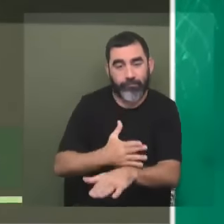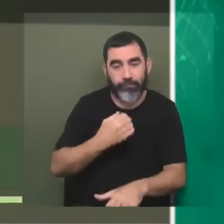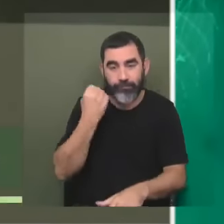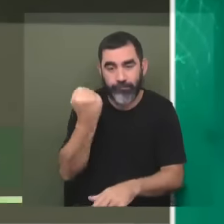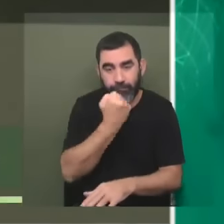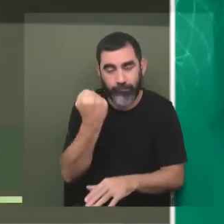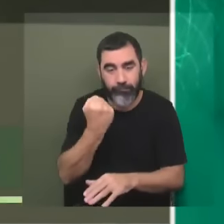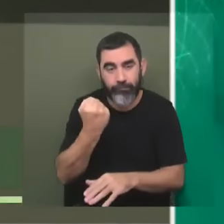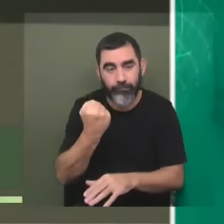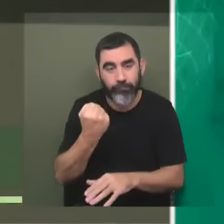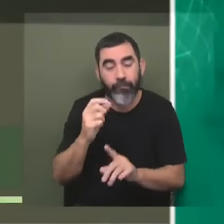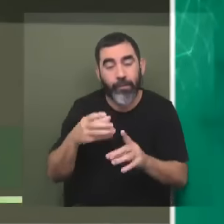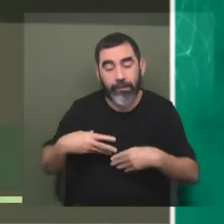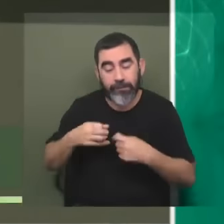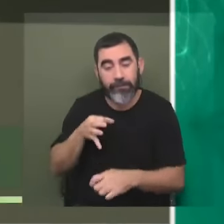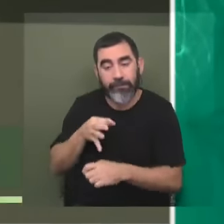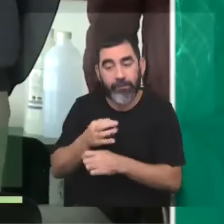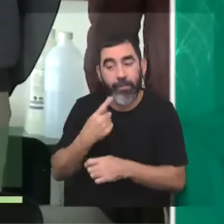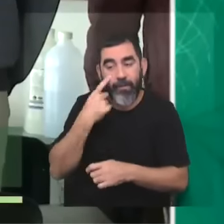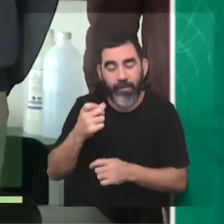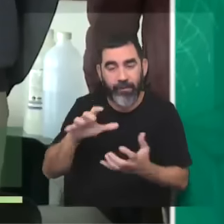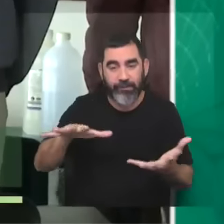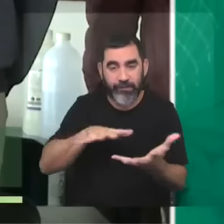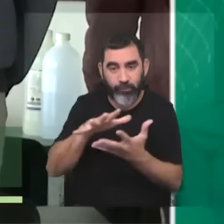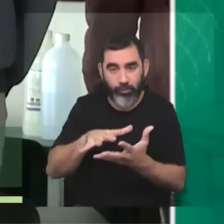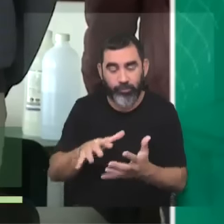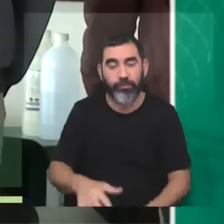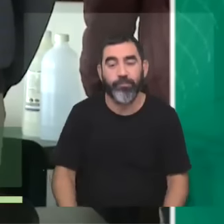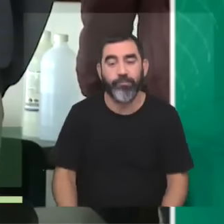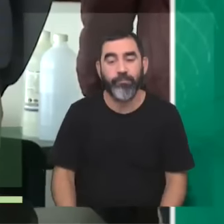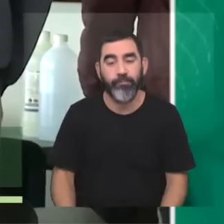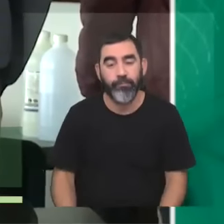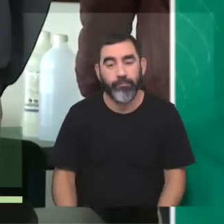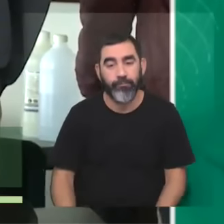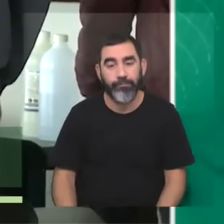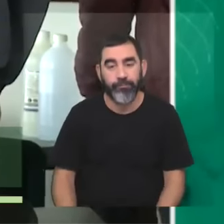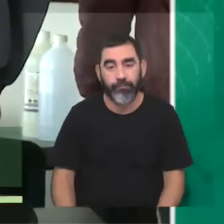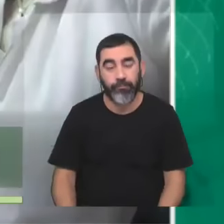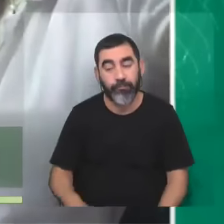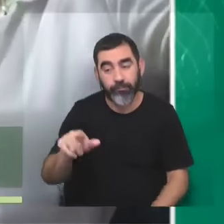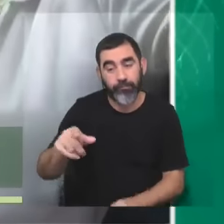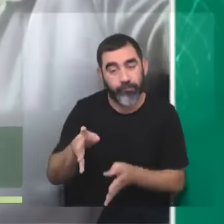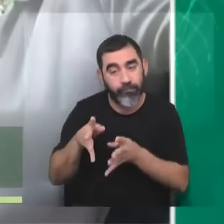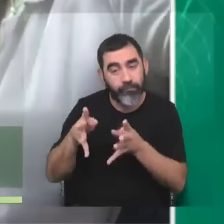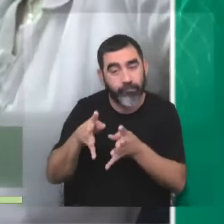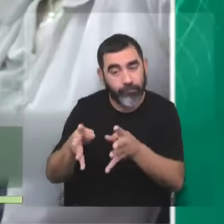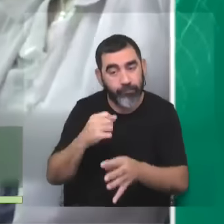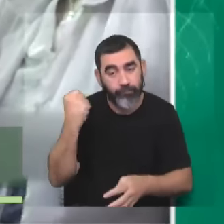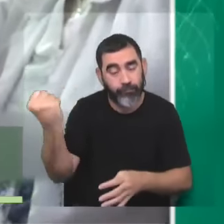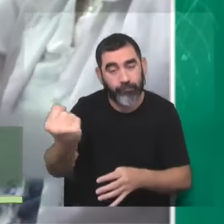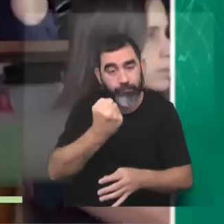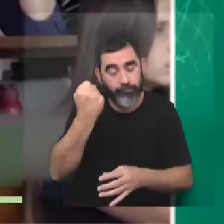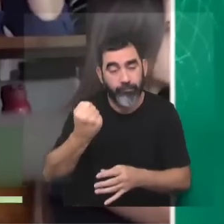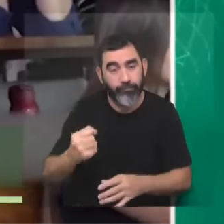y en sensibilización para evitar que esas situaciones se produzcan yo creo que ese es el es el desafío más grande